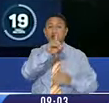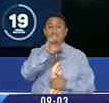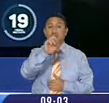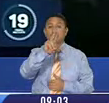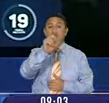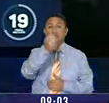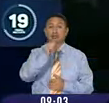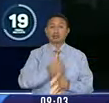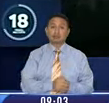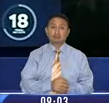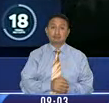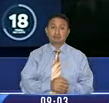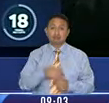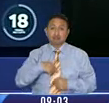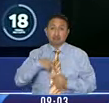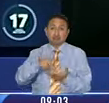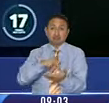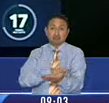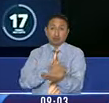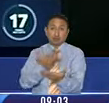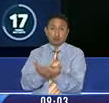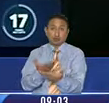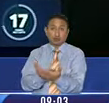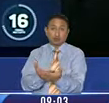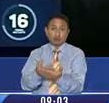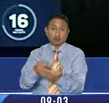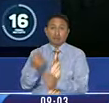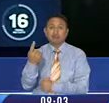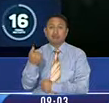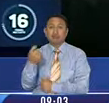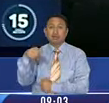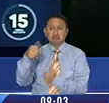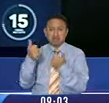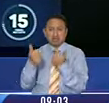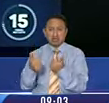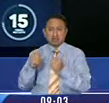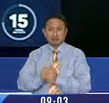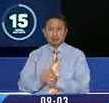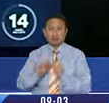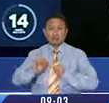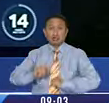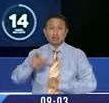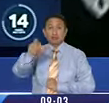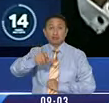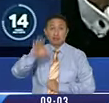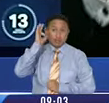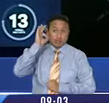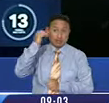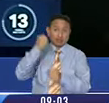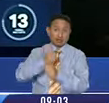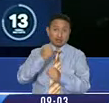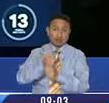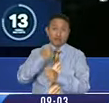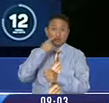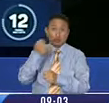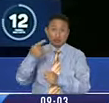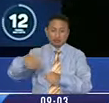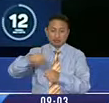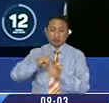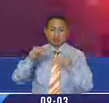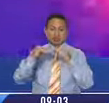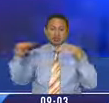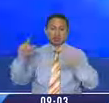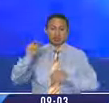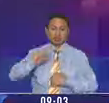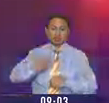Cacuango. Nosotros tenemos proyectos, 11 proyectos exitosos para dar trabajo a las mujeres como a los hombres, que ganen lo